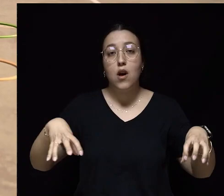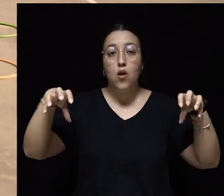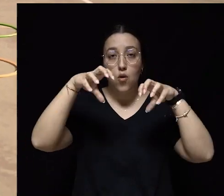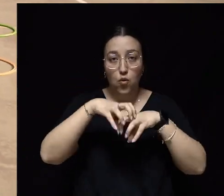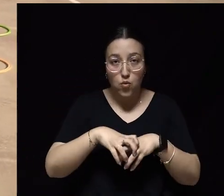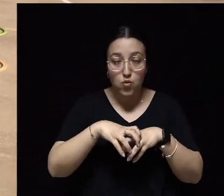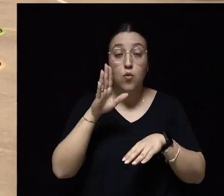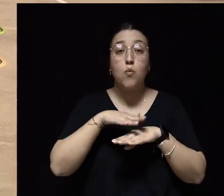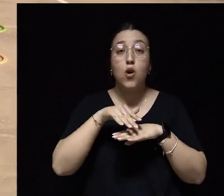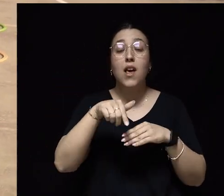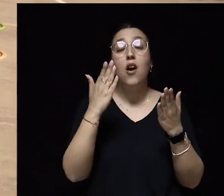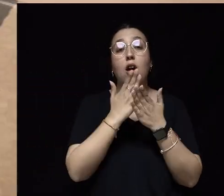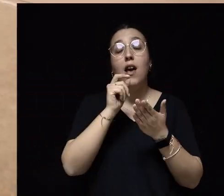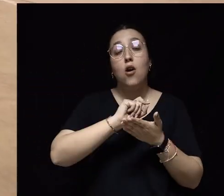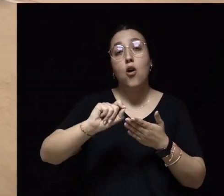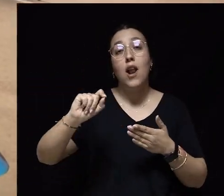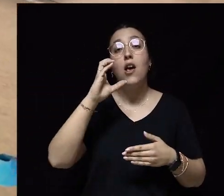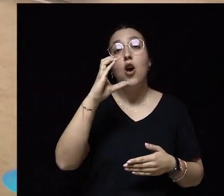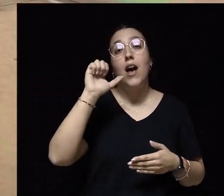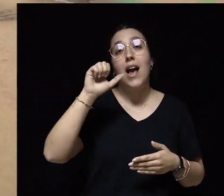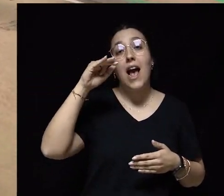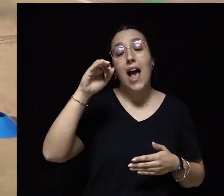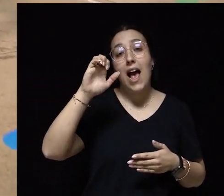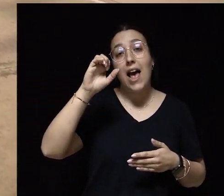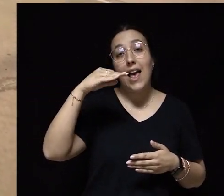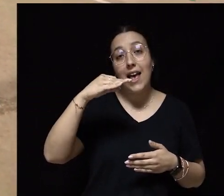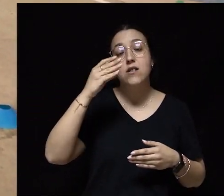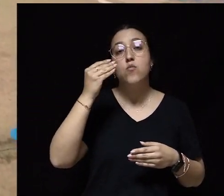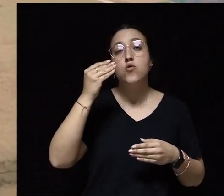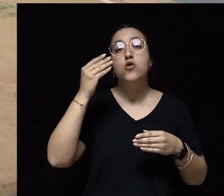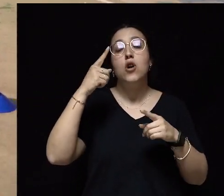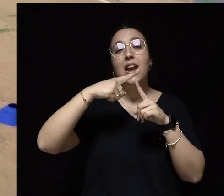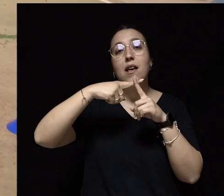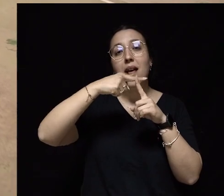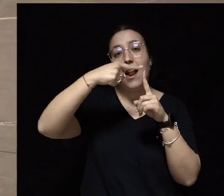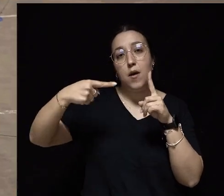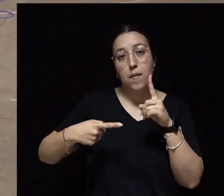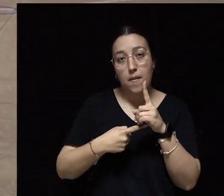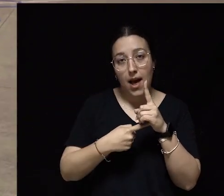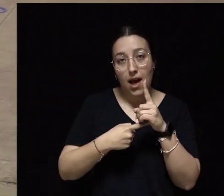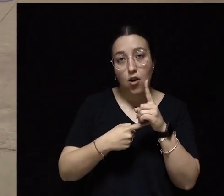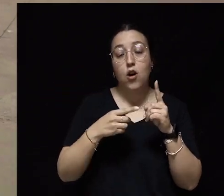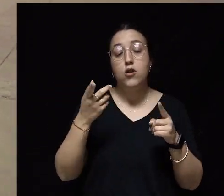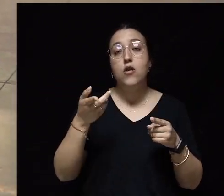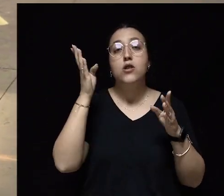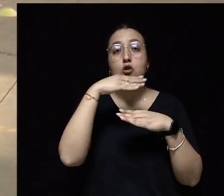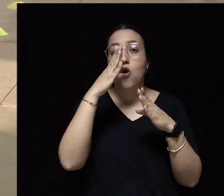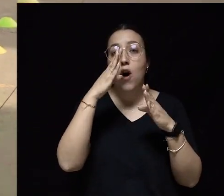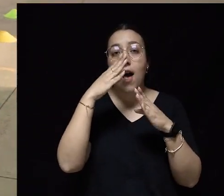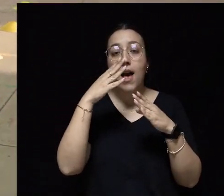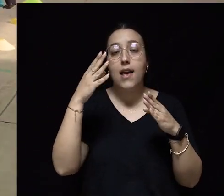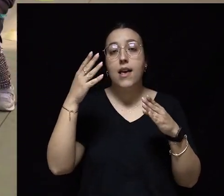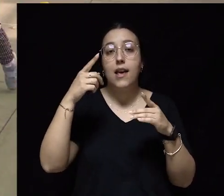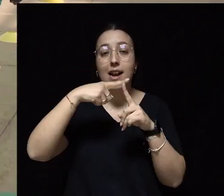educación primaria y secundaria, el ritmo es demasiado lento y desigual. En la infancia y adolescencia de la